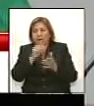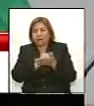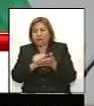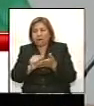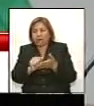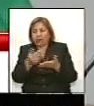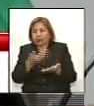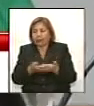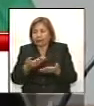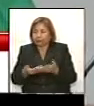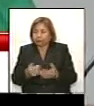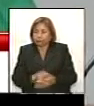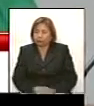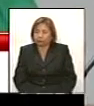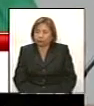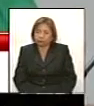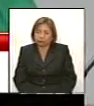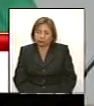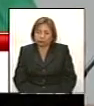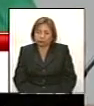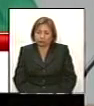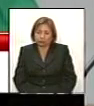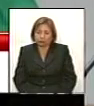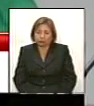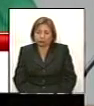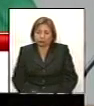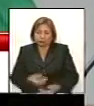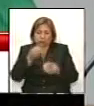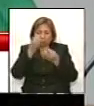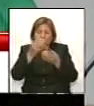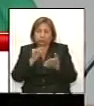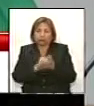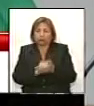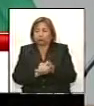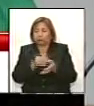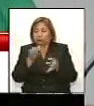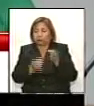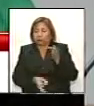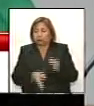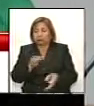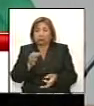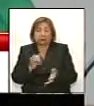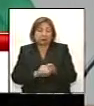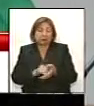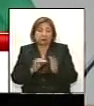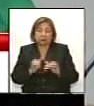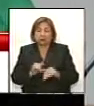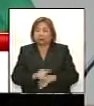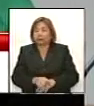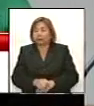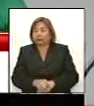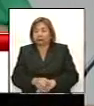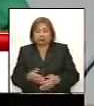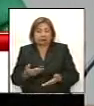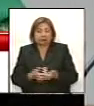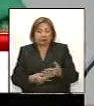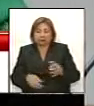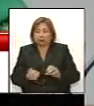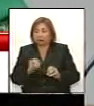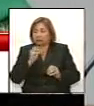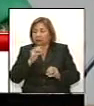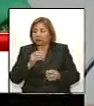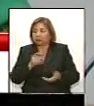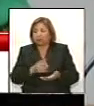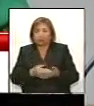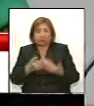la que consta con por lo menos un pronunciamiento judicial, eso va a quedar un poco en el aire y la víctima se va a quedar con una denuncia